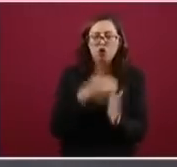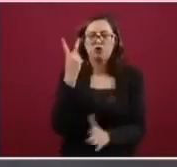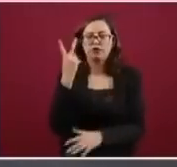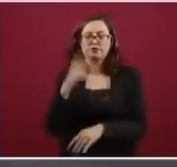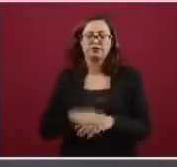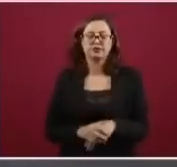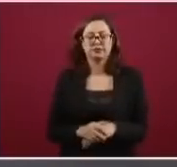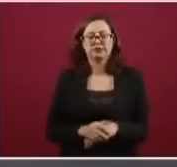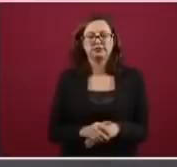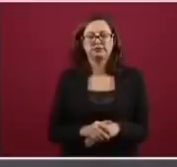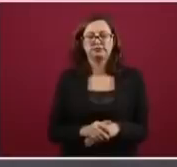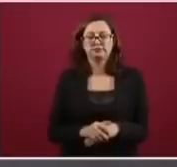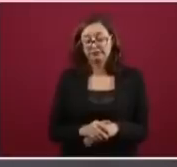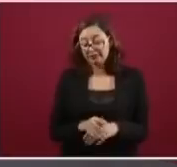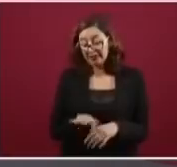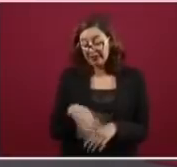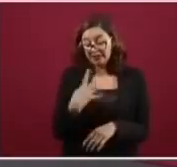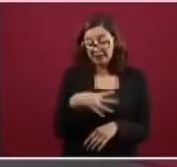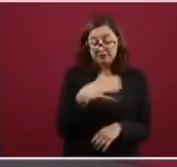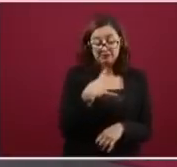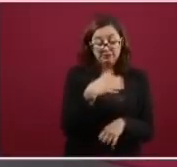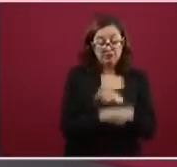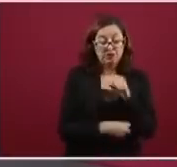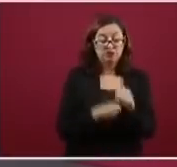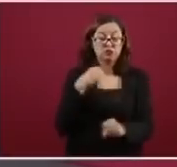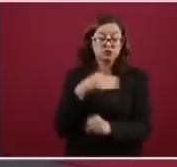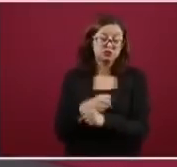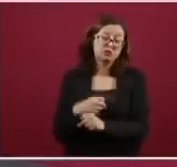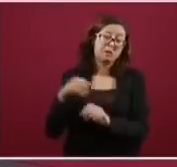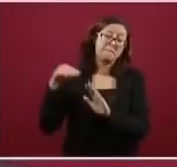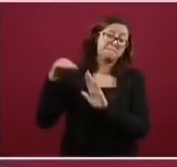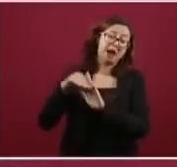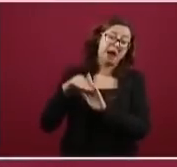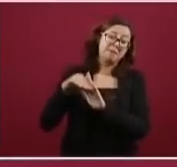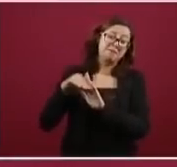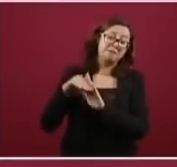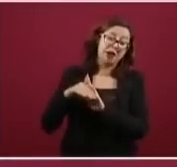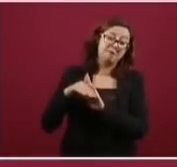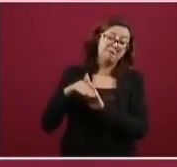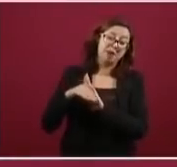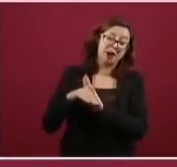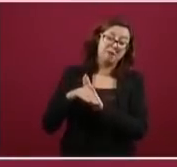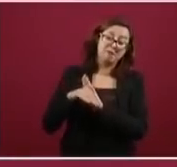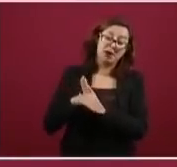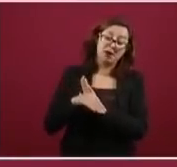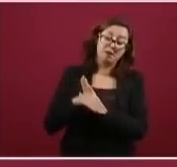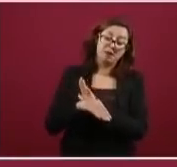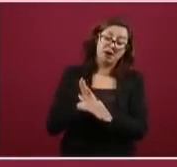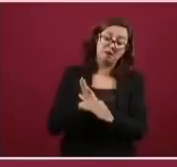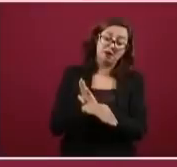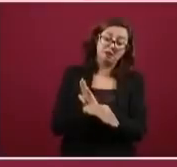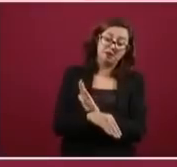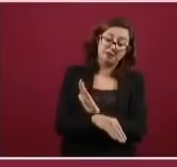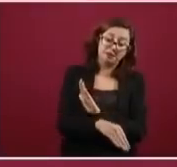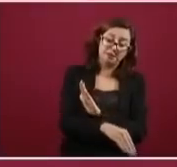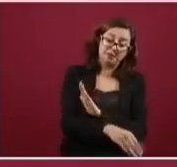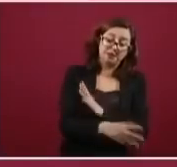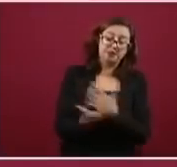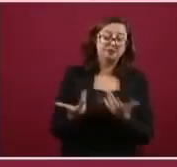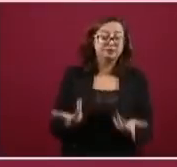de manera permanente caía la producción de petróleo